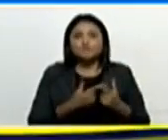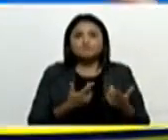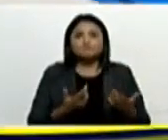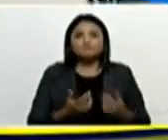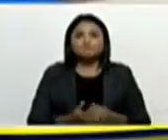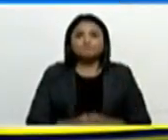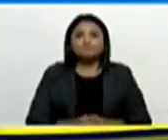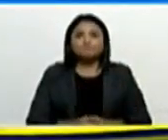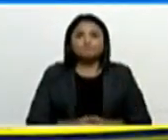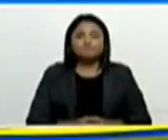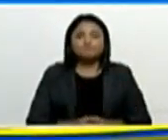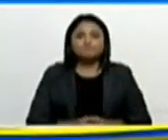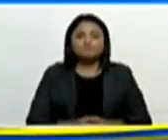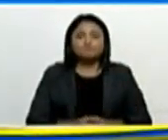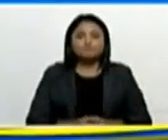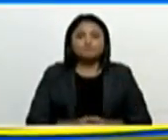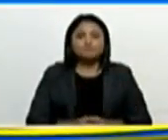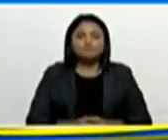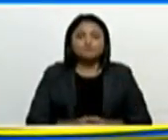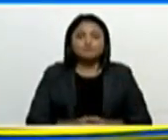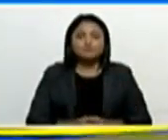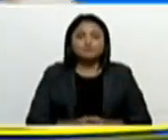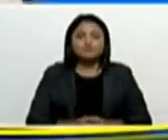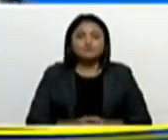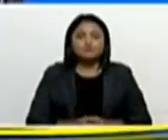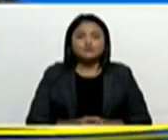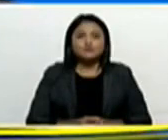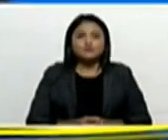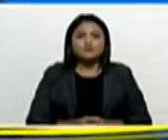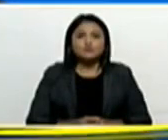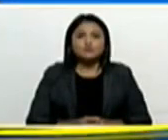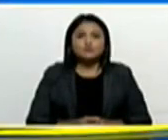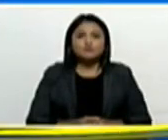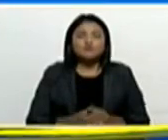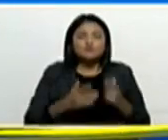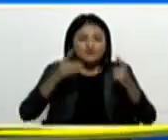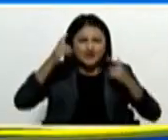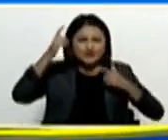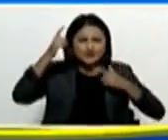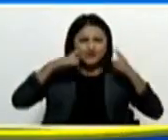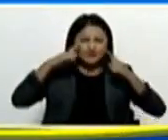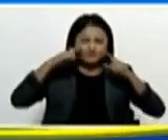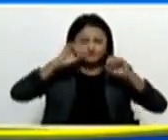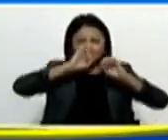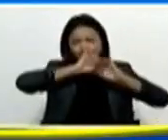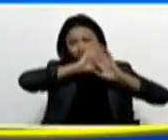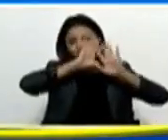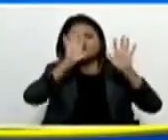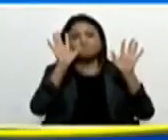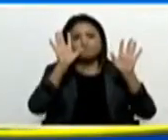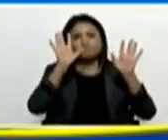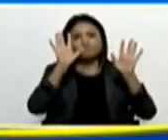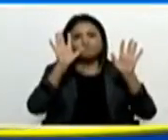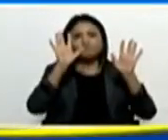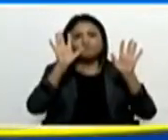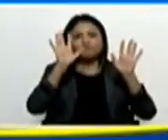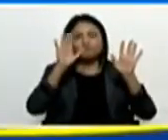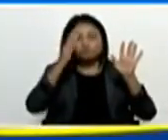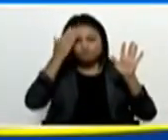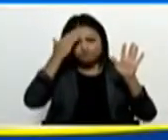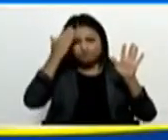Chávez y los compañeros, ustedes tuvieron la visión, la sabiduría de